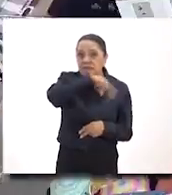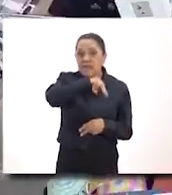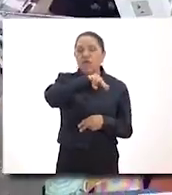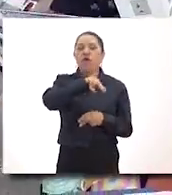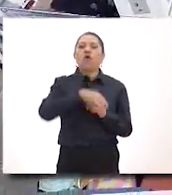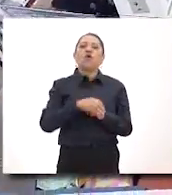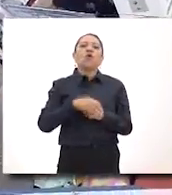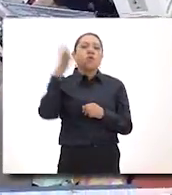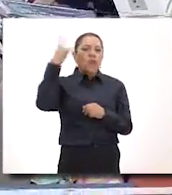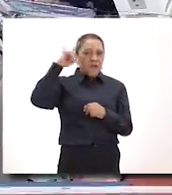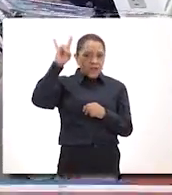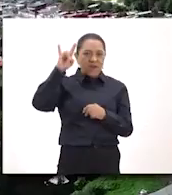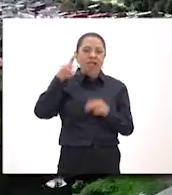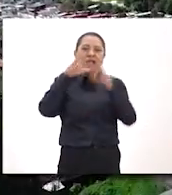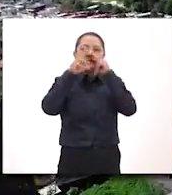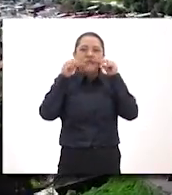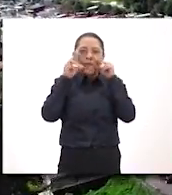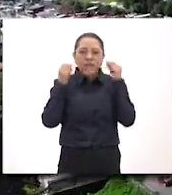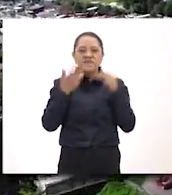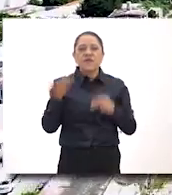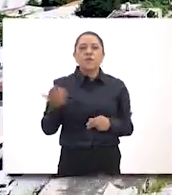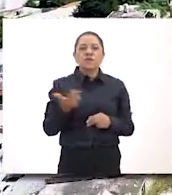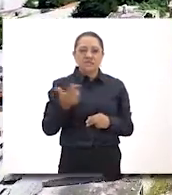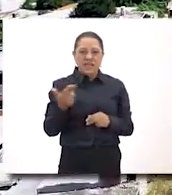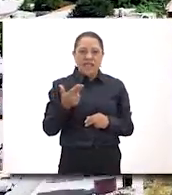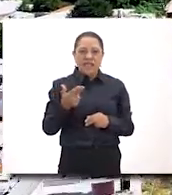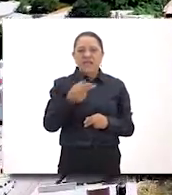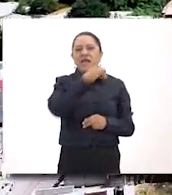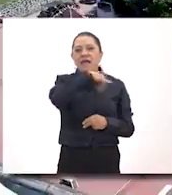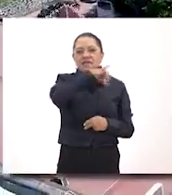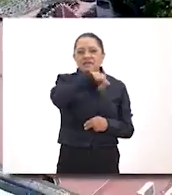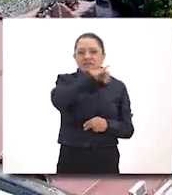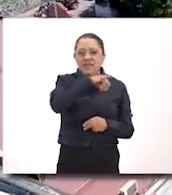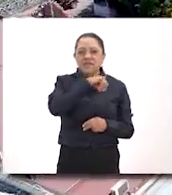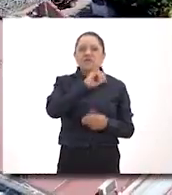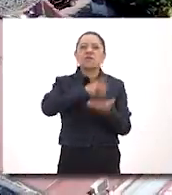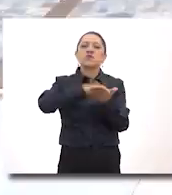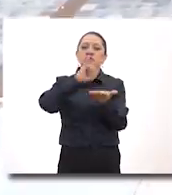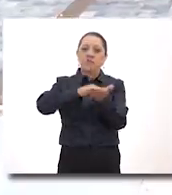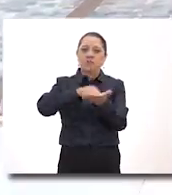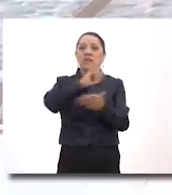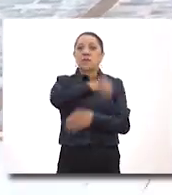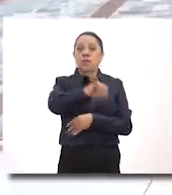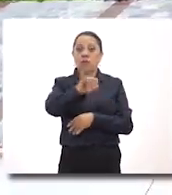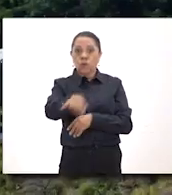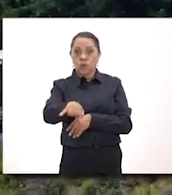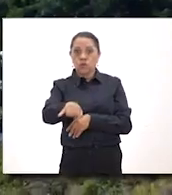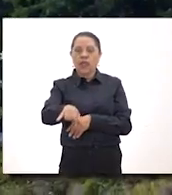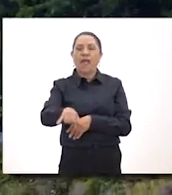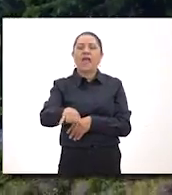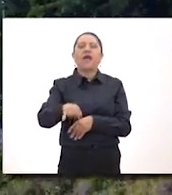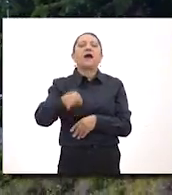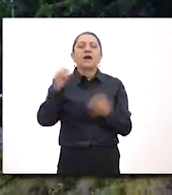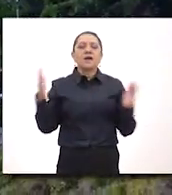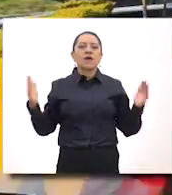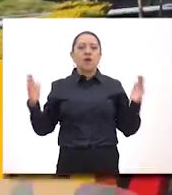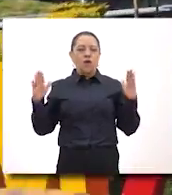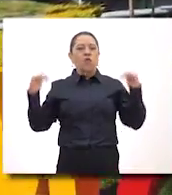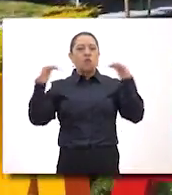Cuernavaca, Emiliano Zapata, Huitzilac, Jantetelco, Jiutepec, Jojutla,